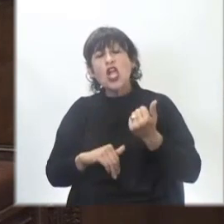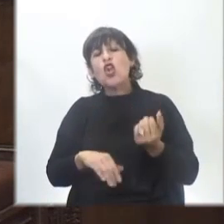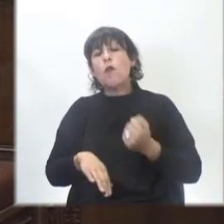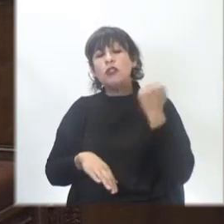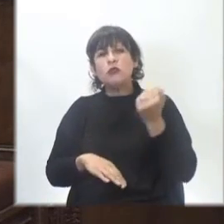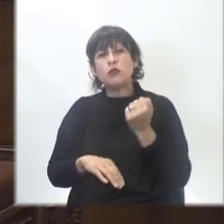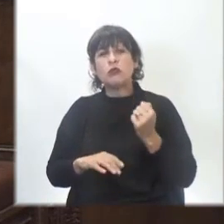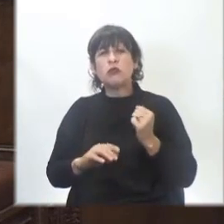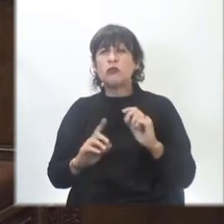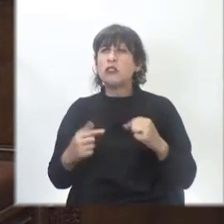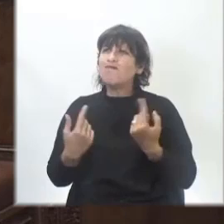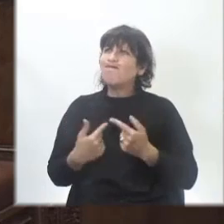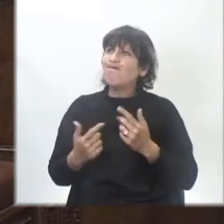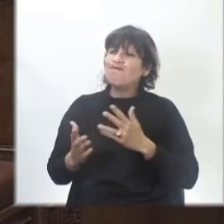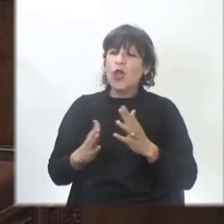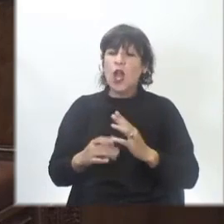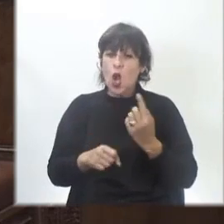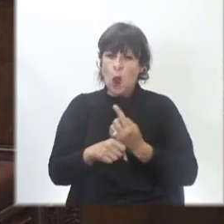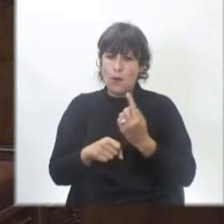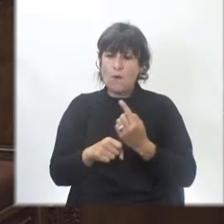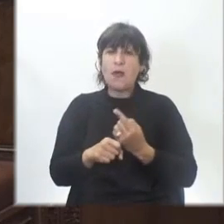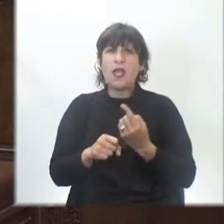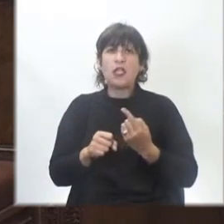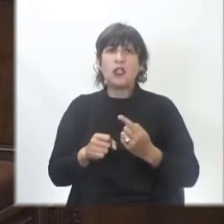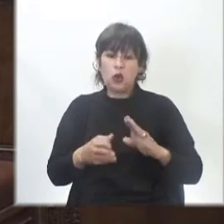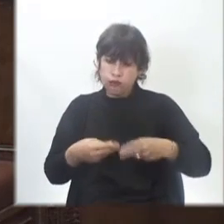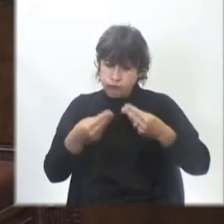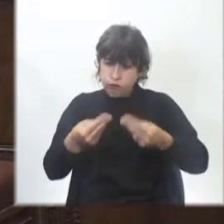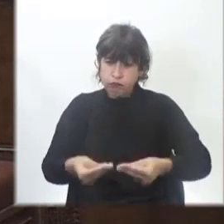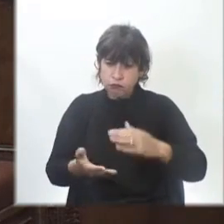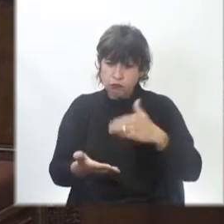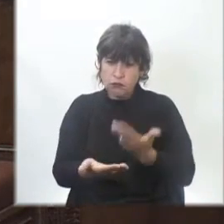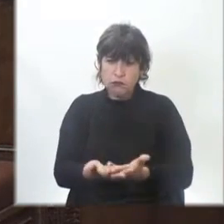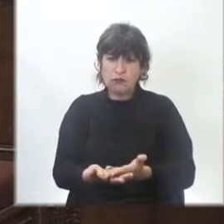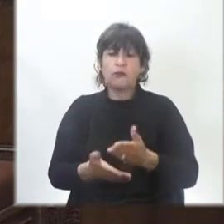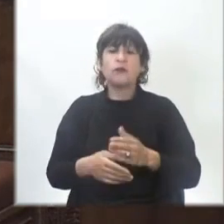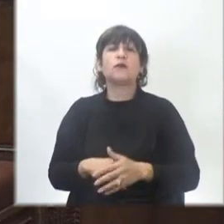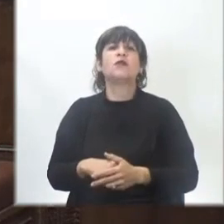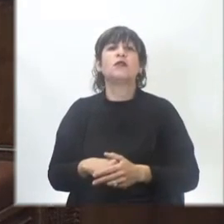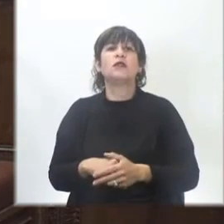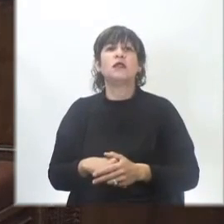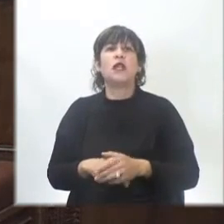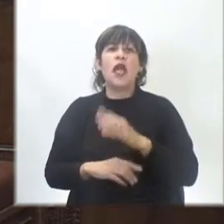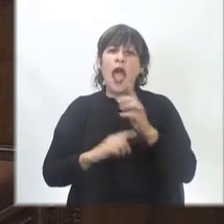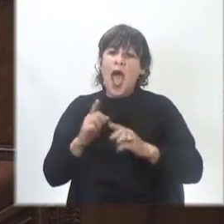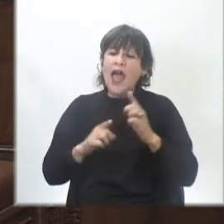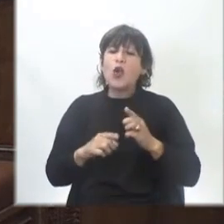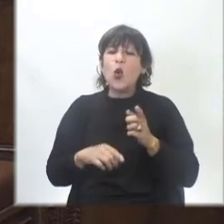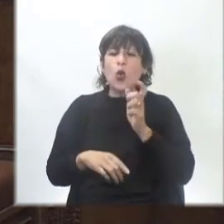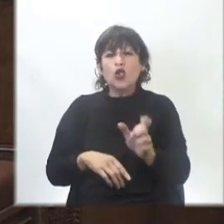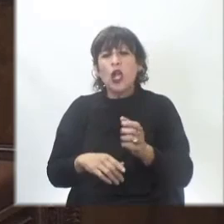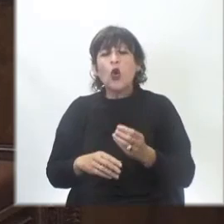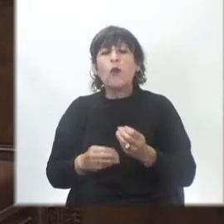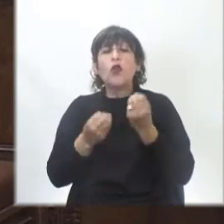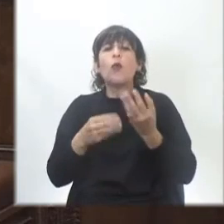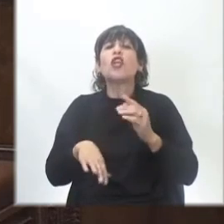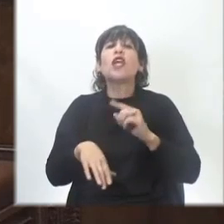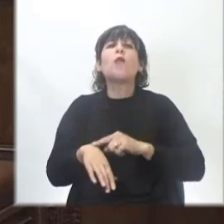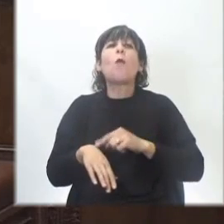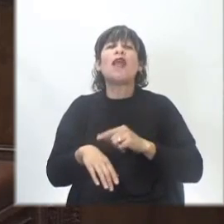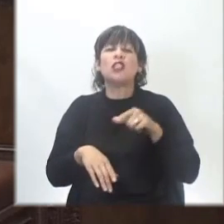parece, en primer lugar, colocar encima de la mesa algunos argumentos de por qué el momento de esta